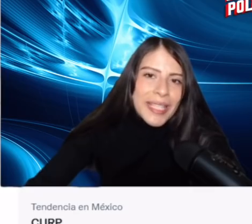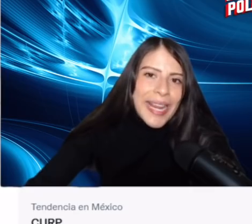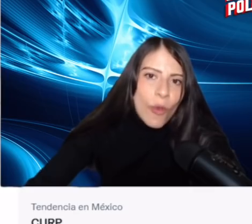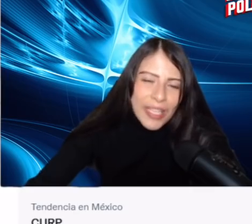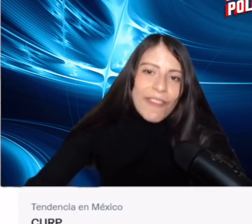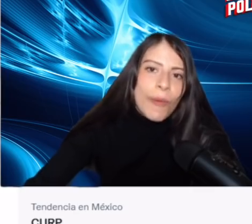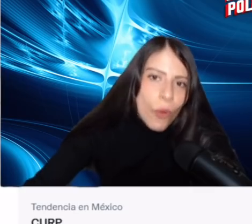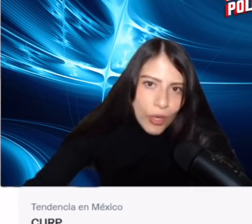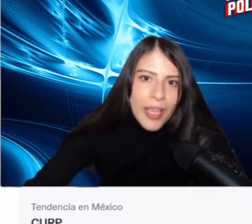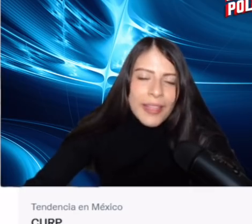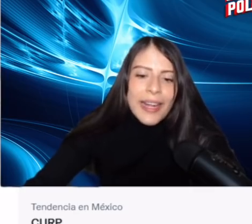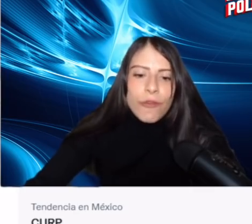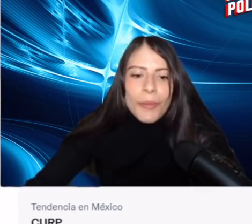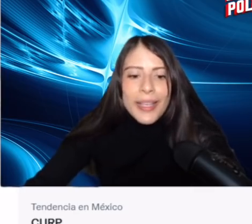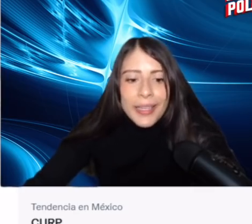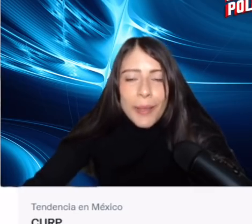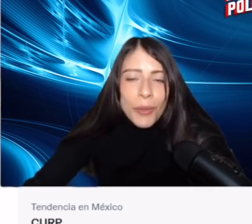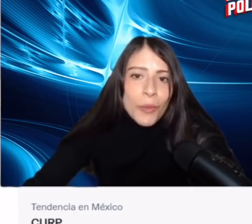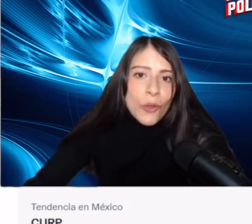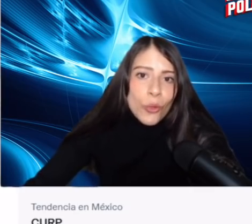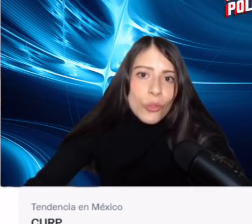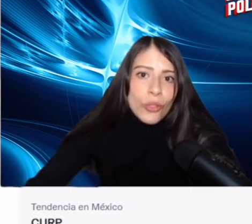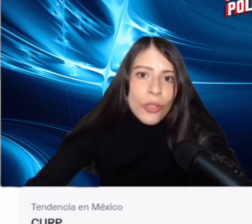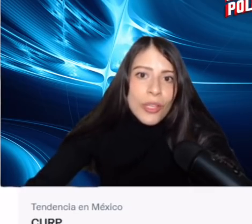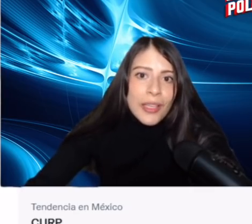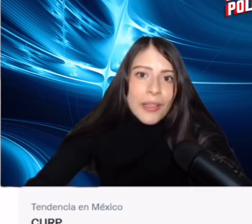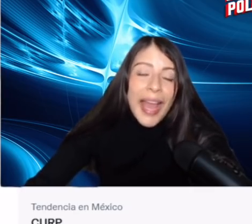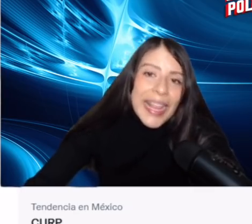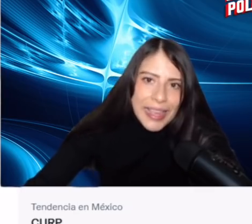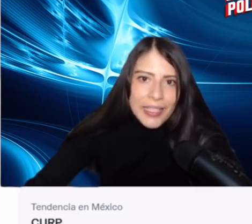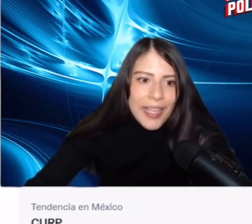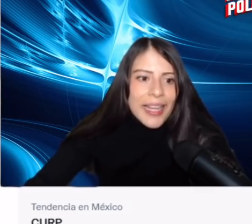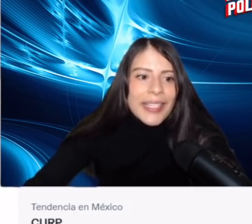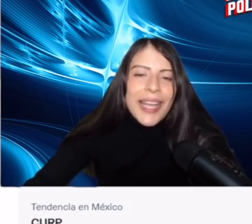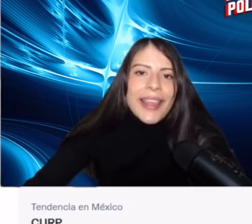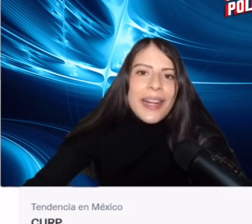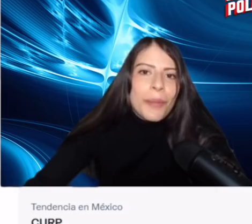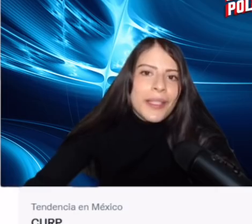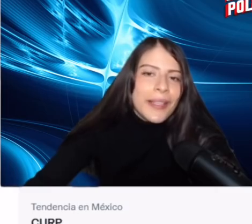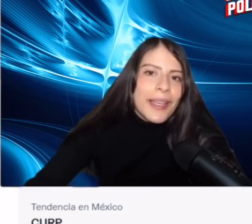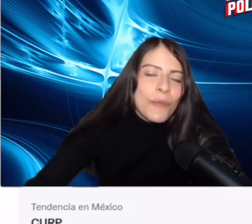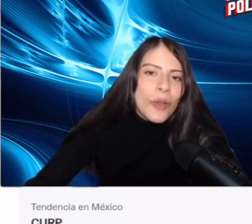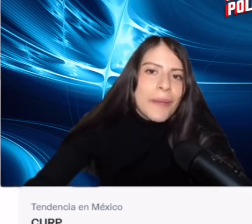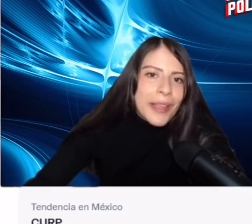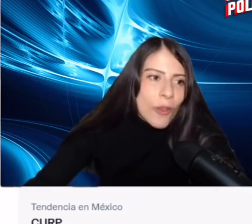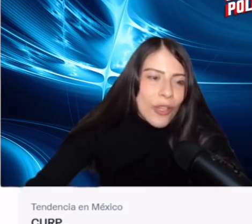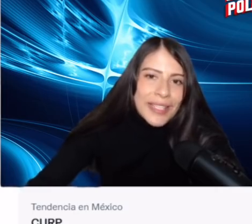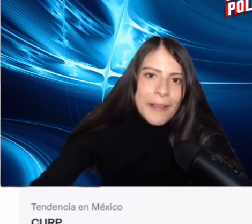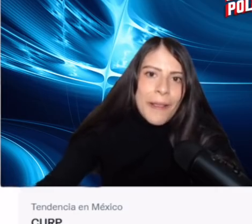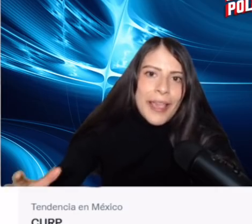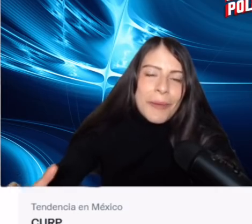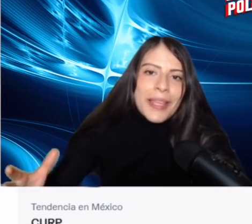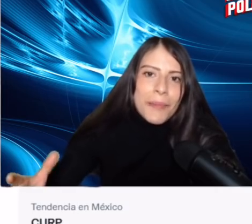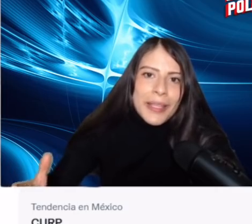inicio había señalado que está a favor de la reforma eléctrica, pero minutos antes de la llegada del representante de cambio climático, que